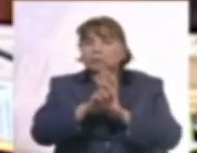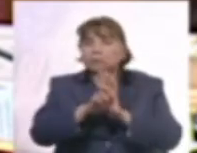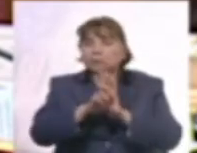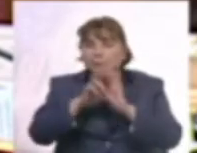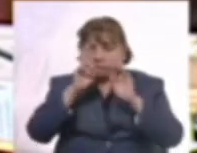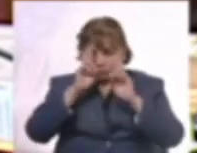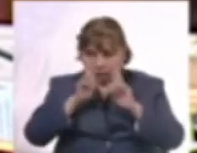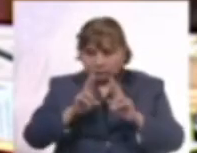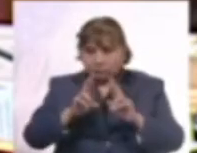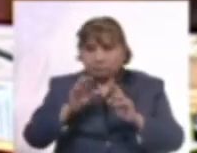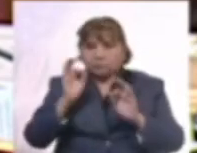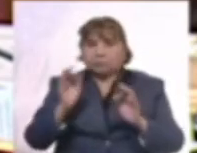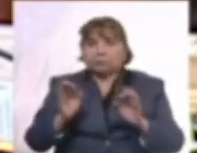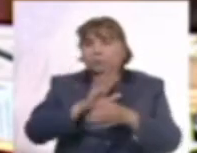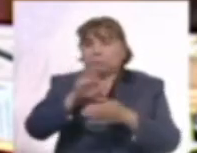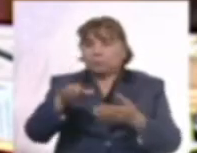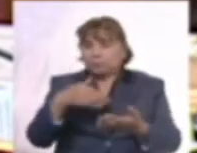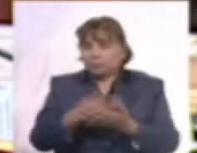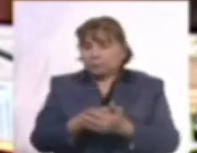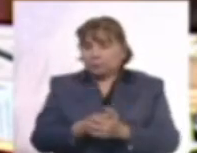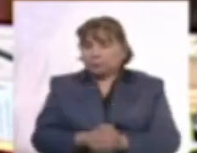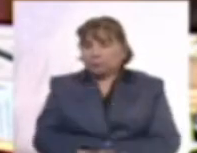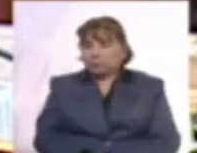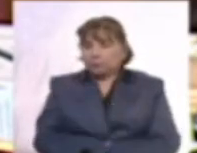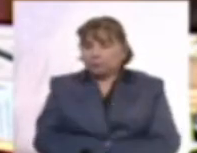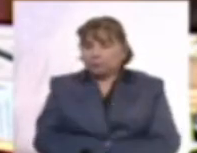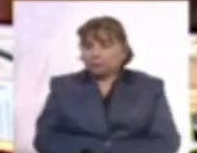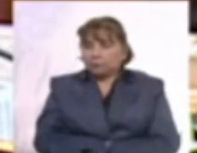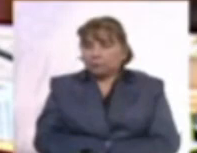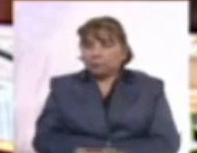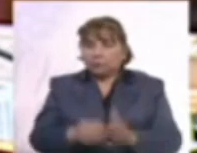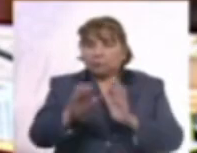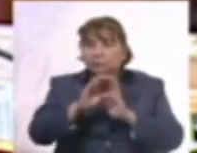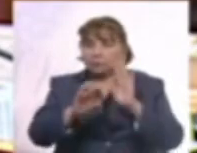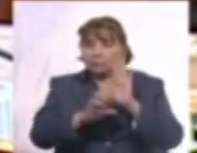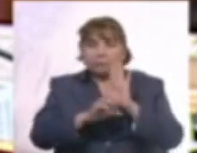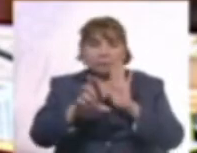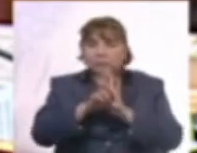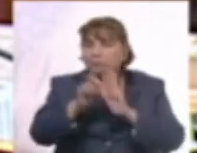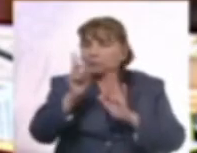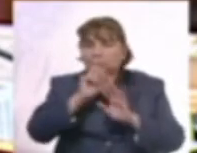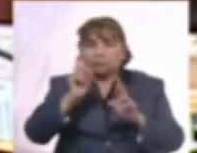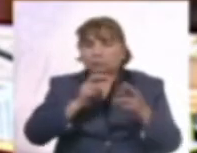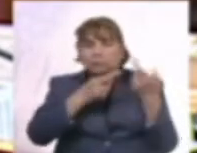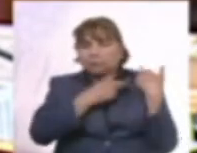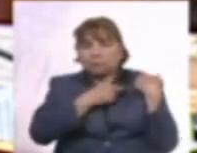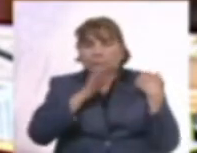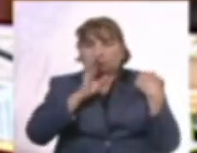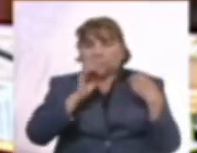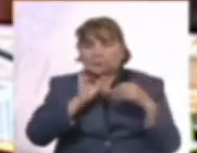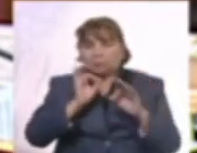tenemos que respetarla íntegramente. La Constitución no habla de un encargado de la